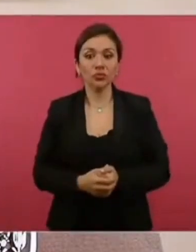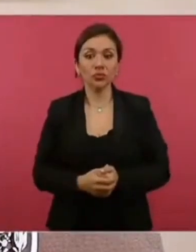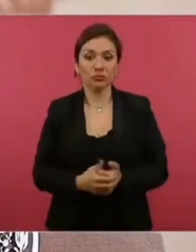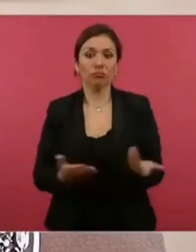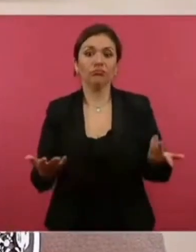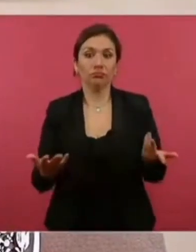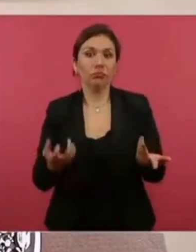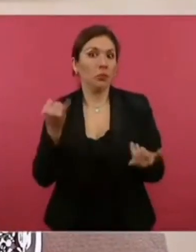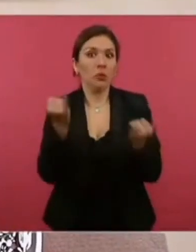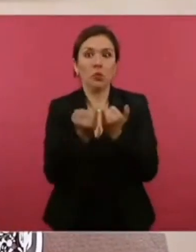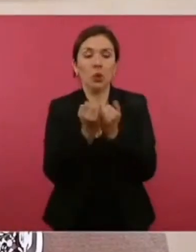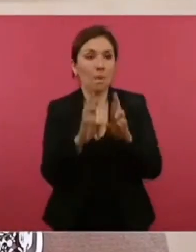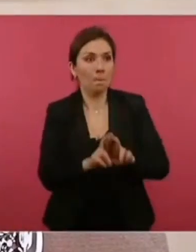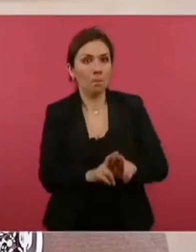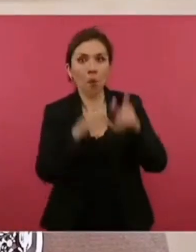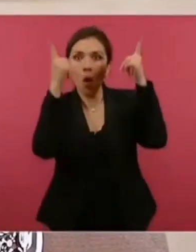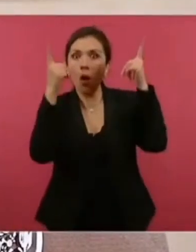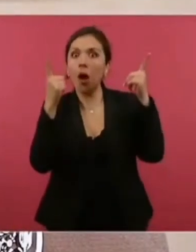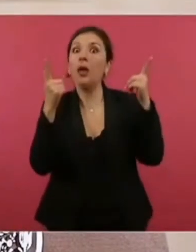También fue récord.